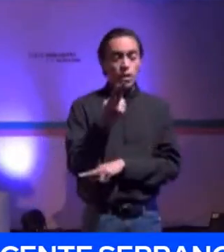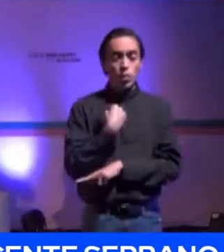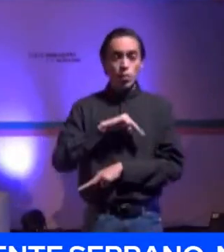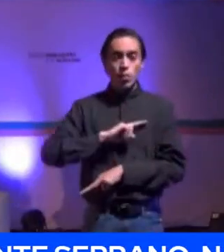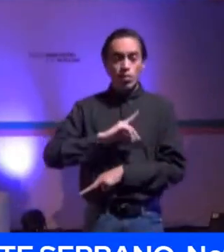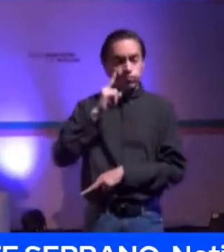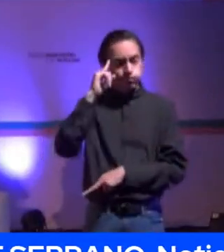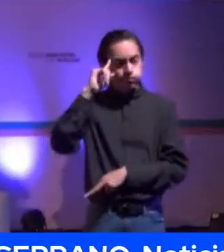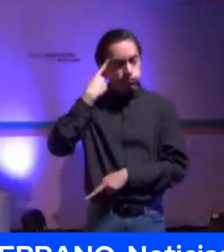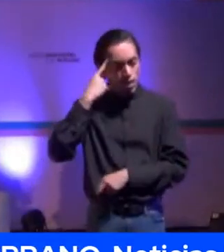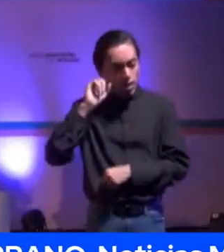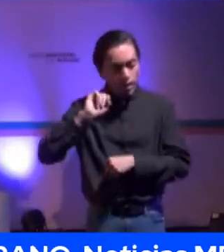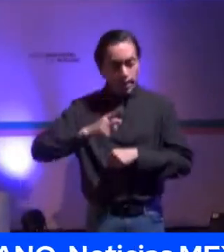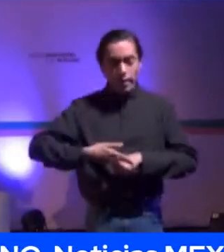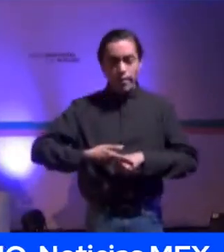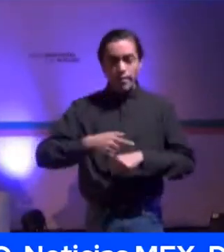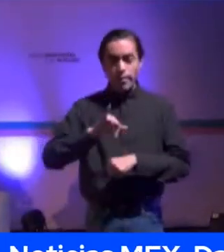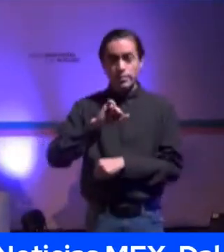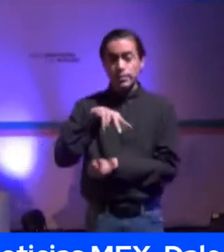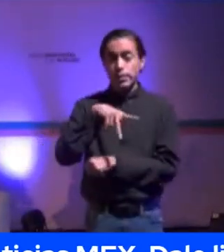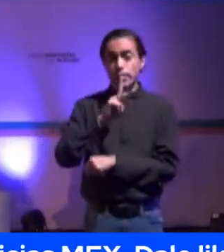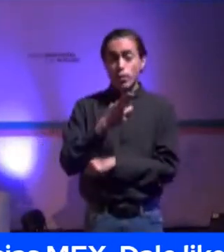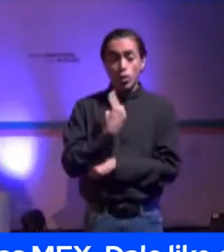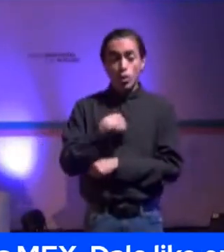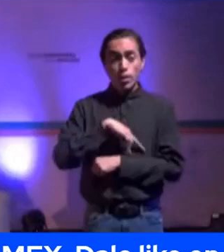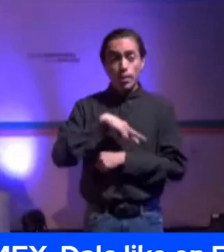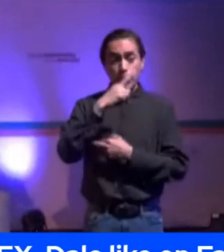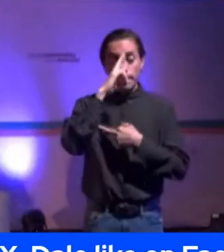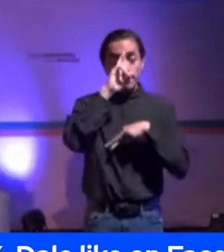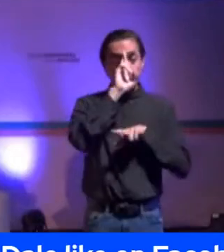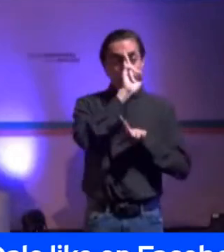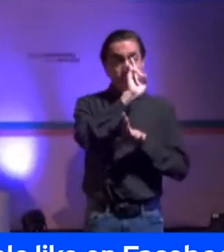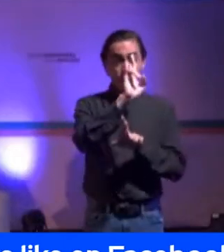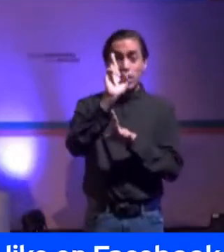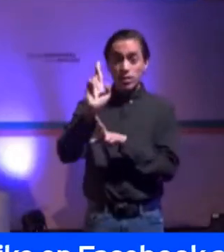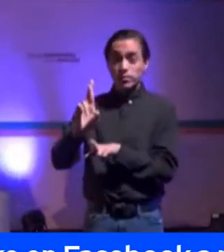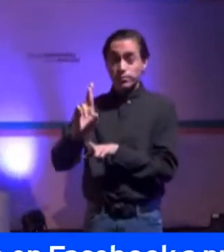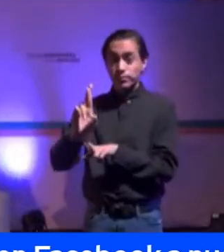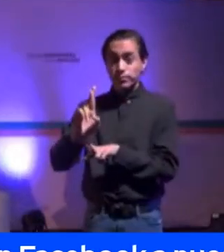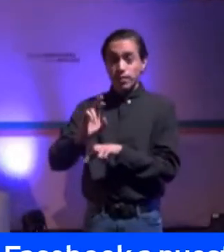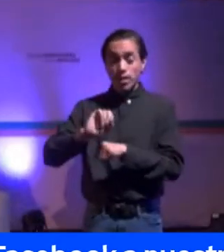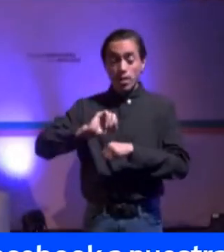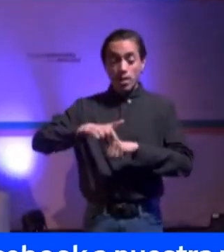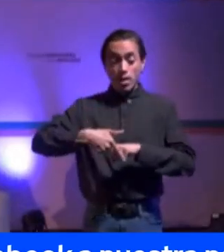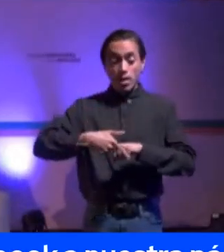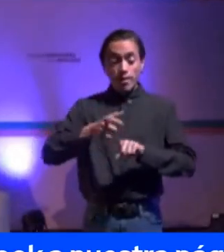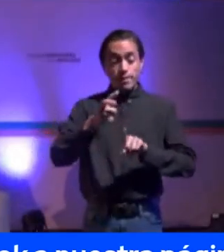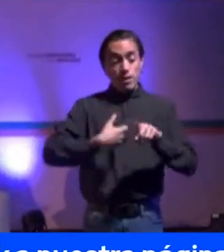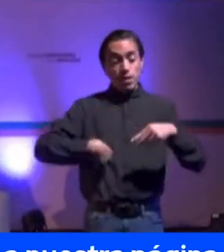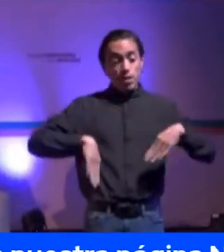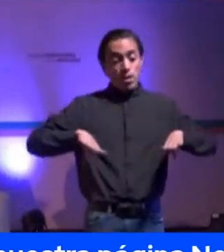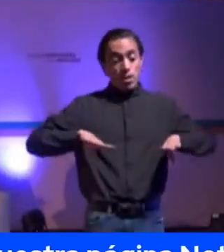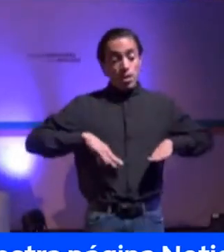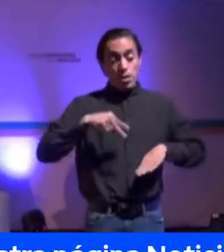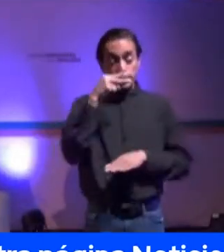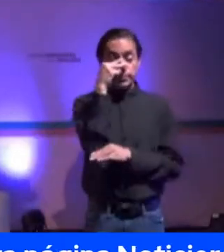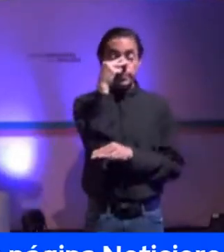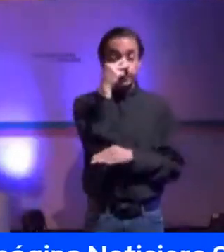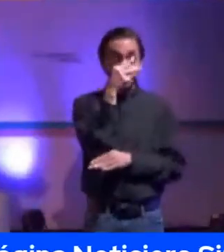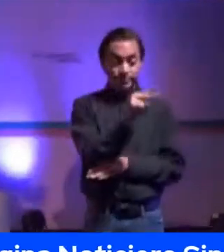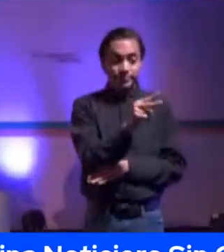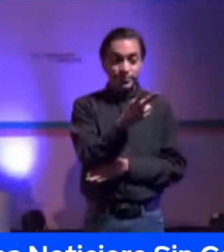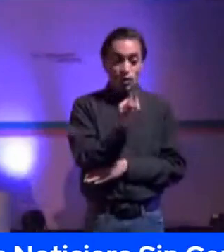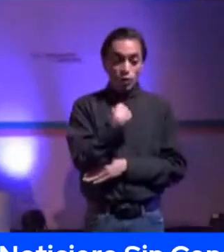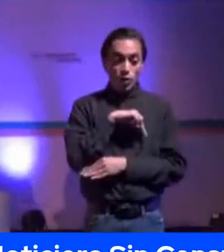podemos sacar de onda, pero hay que llevarla en paz. Si algo caracteriza al mexicano es precisamente que